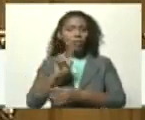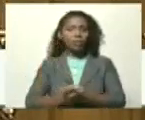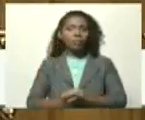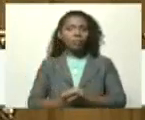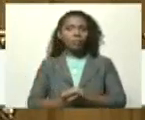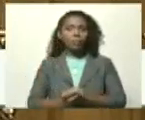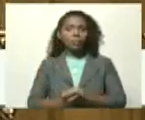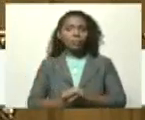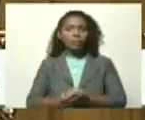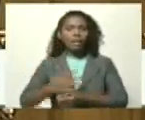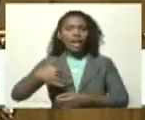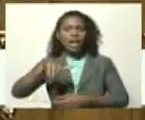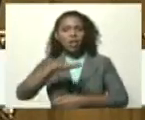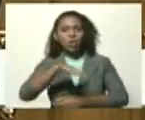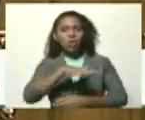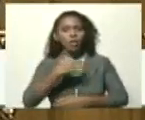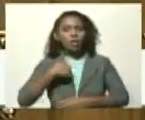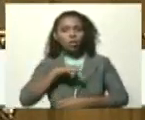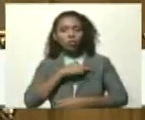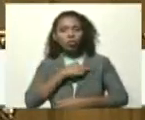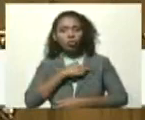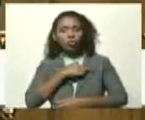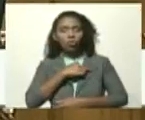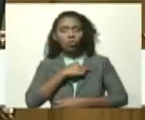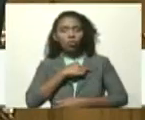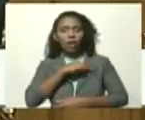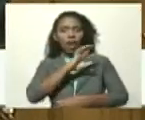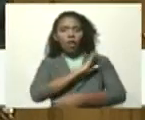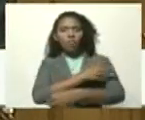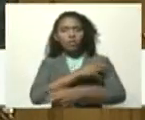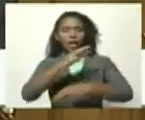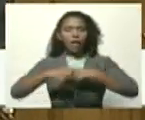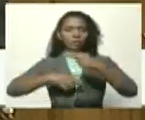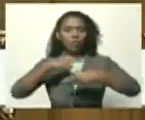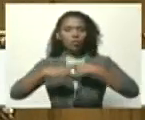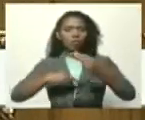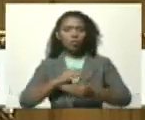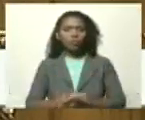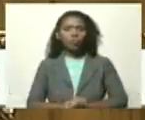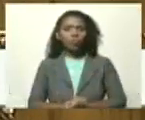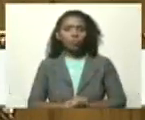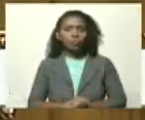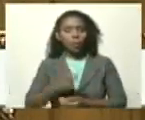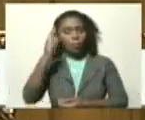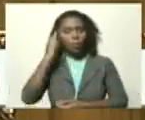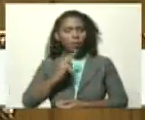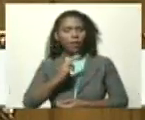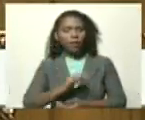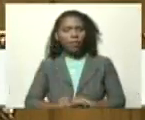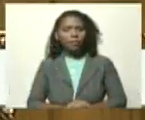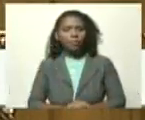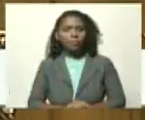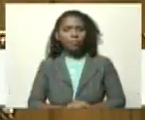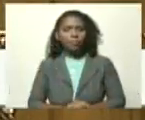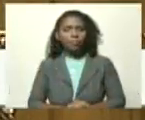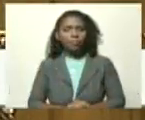¿Y dónde estábamos nosotros, las fuerzas de la Revolución Bolivariana?